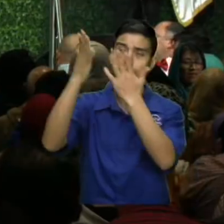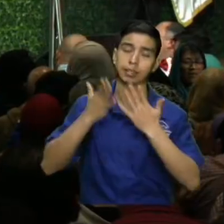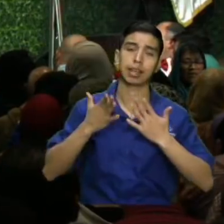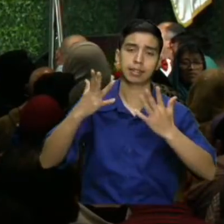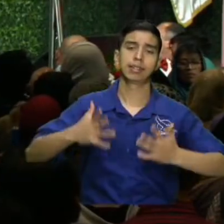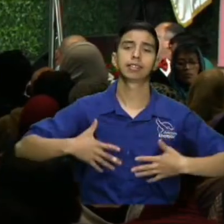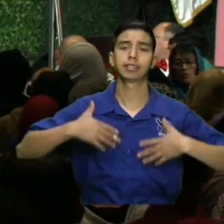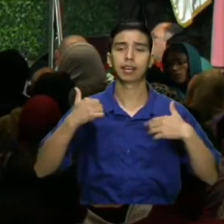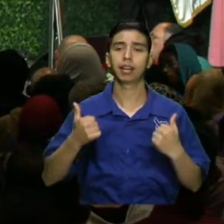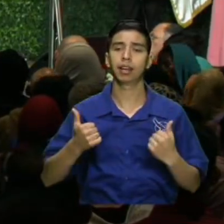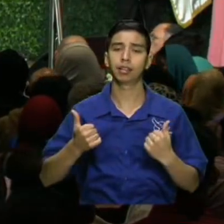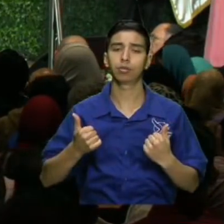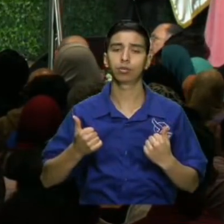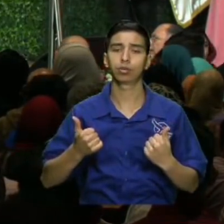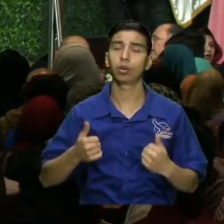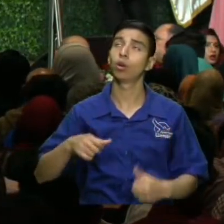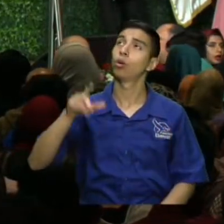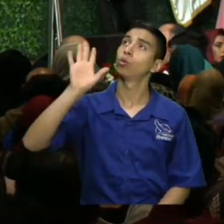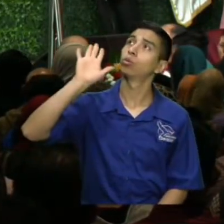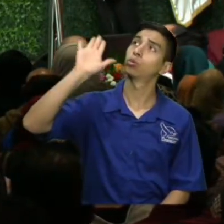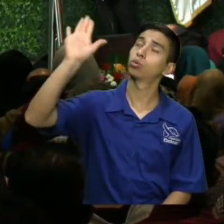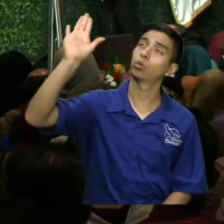El nombre de Jesús.